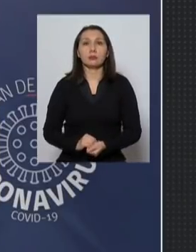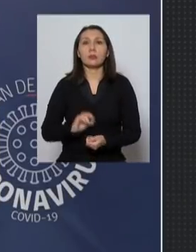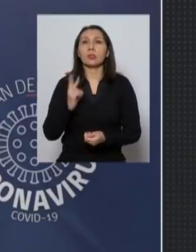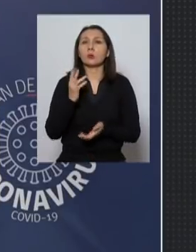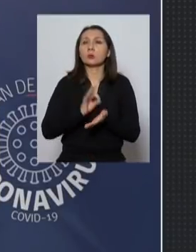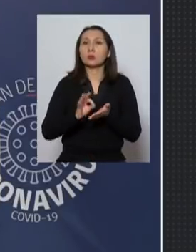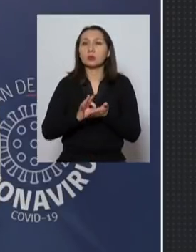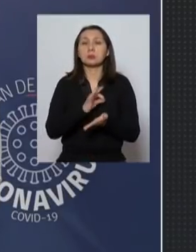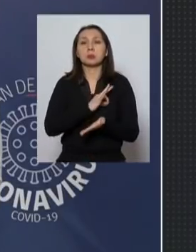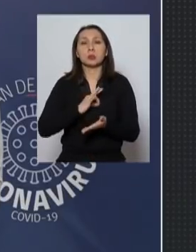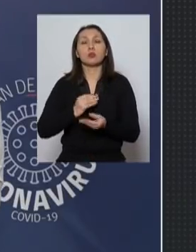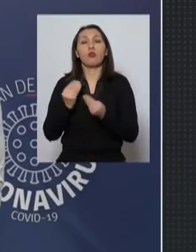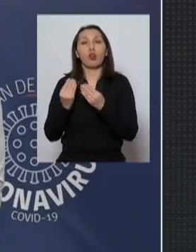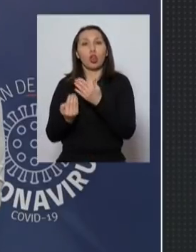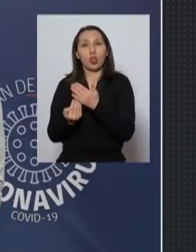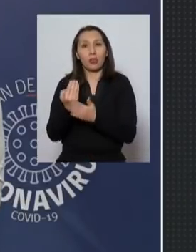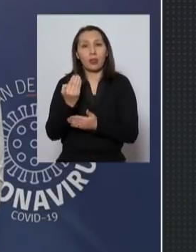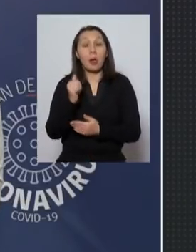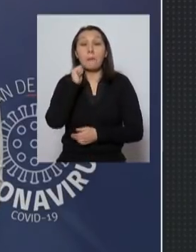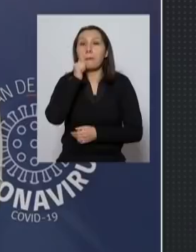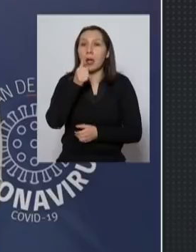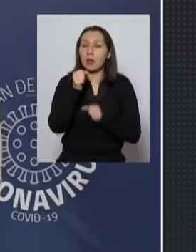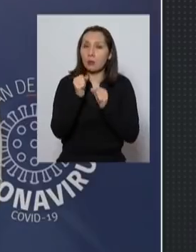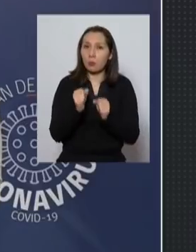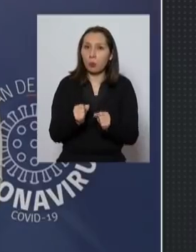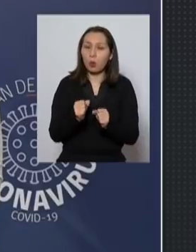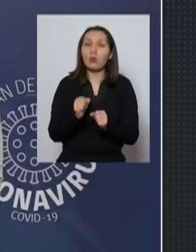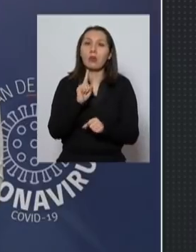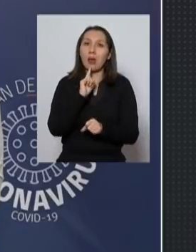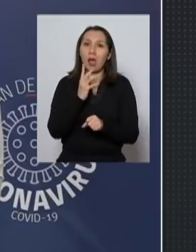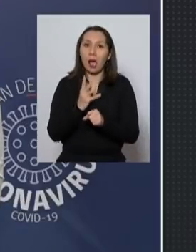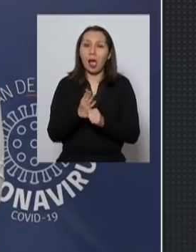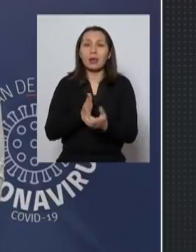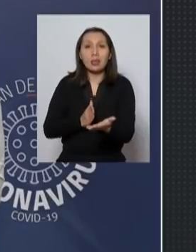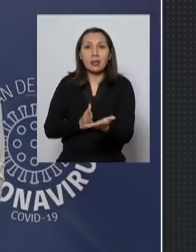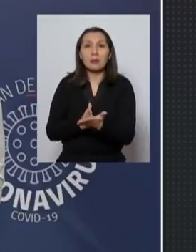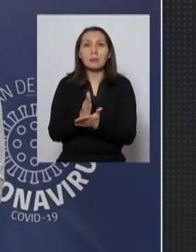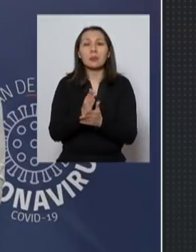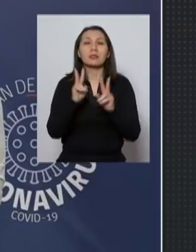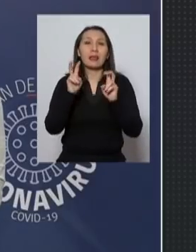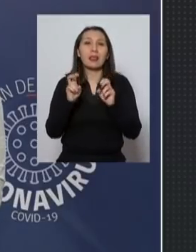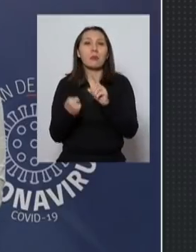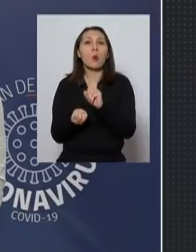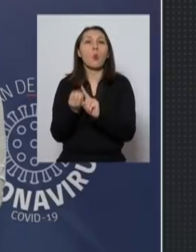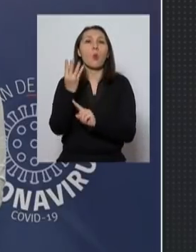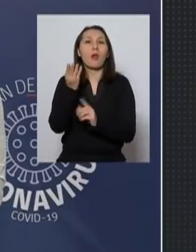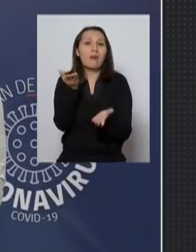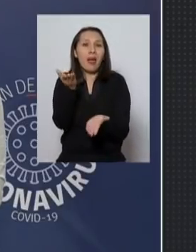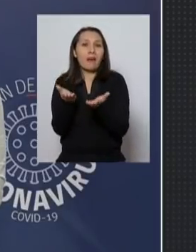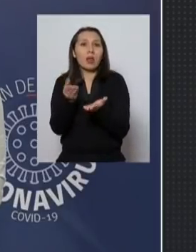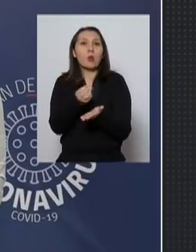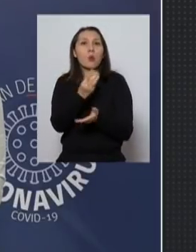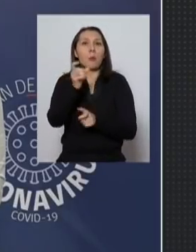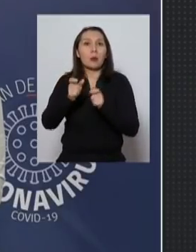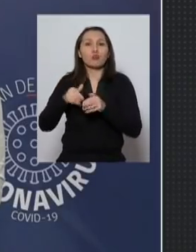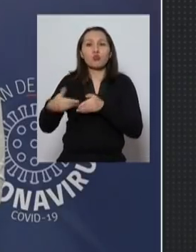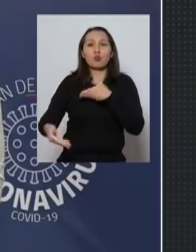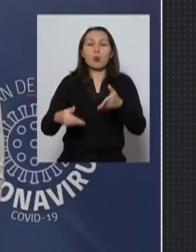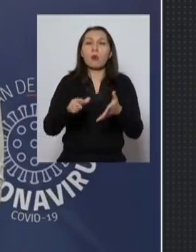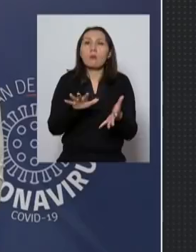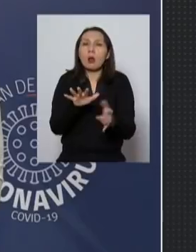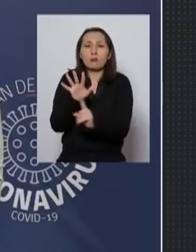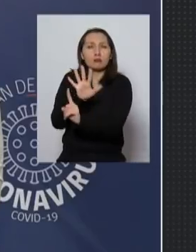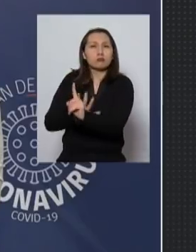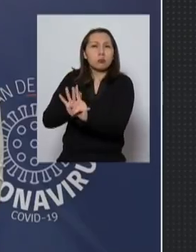Subsecretario, ministro, muy buenos días. Mañana posiblemente vamos a tener el debut de esta categoría nueva en el balance de contagios, que es el caso